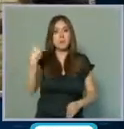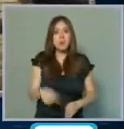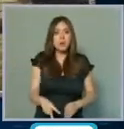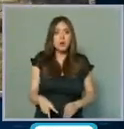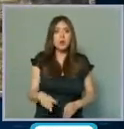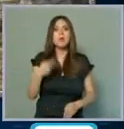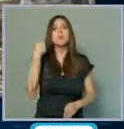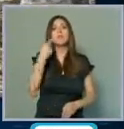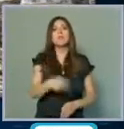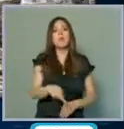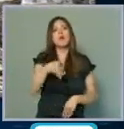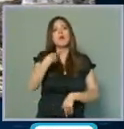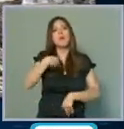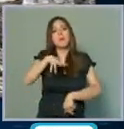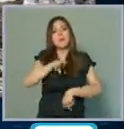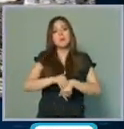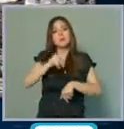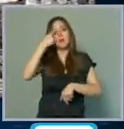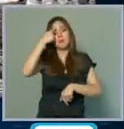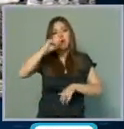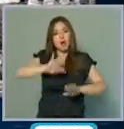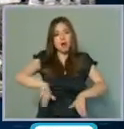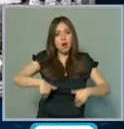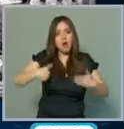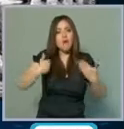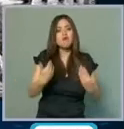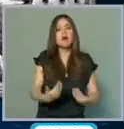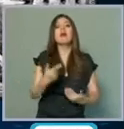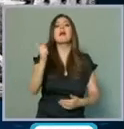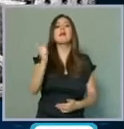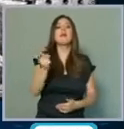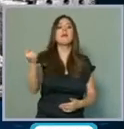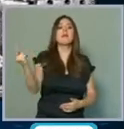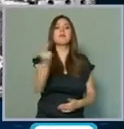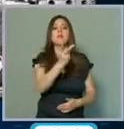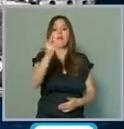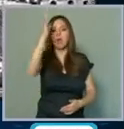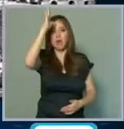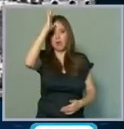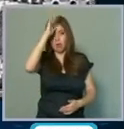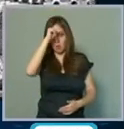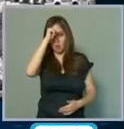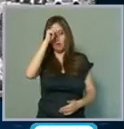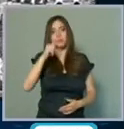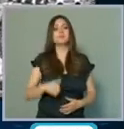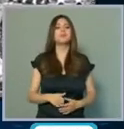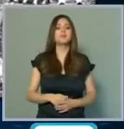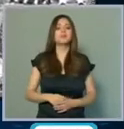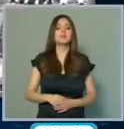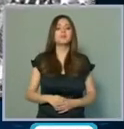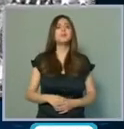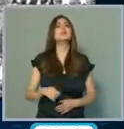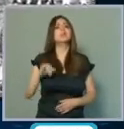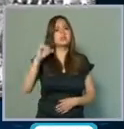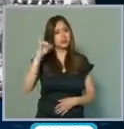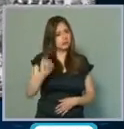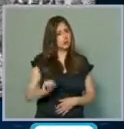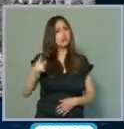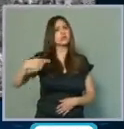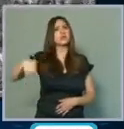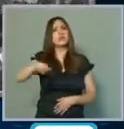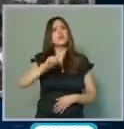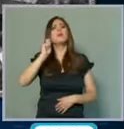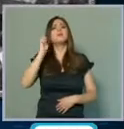más déjanos salir a nosotros. Eso fue un acuerdo que tuvieron entre ellos. Sí hay una batalla muy importante y